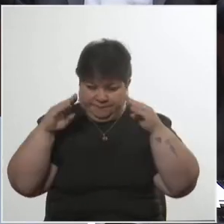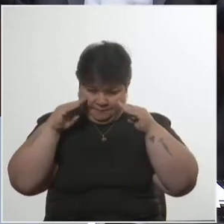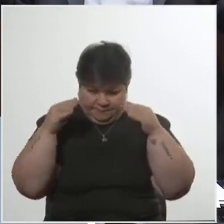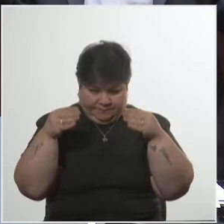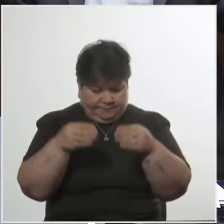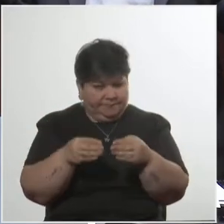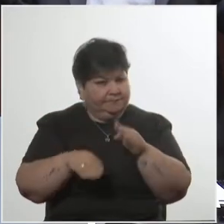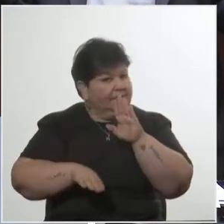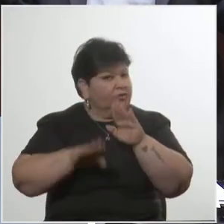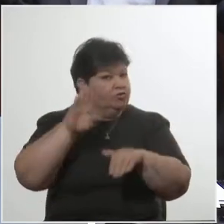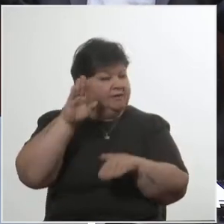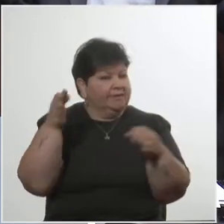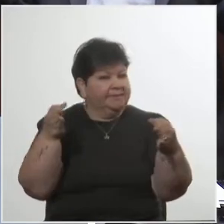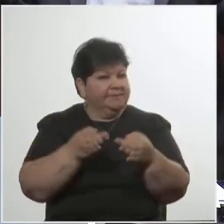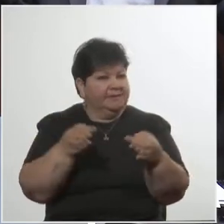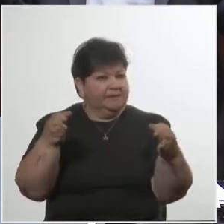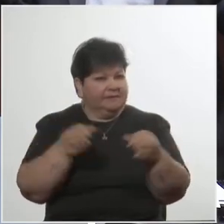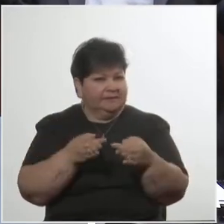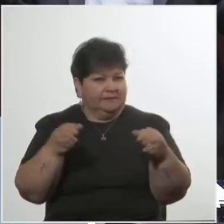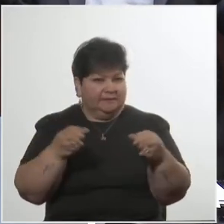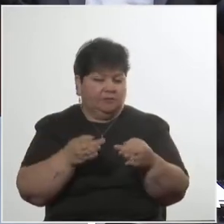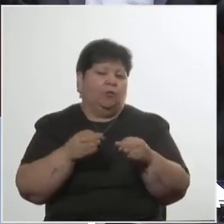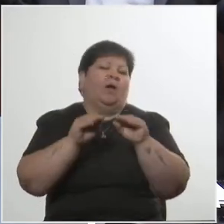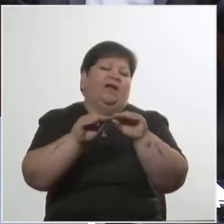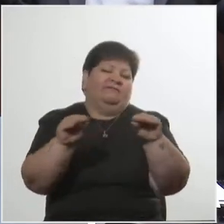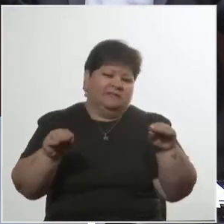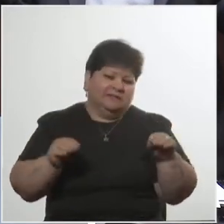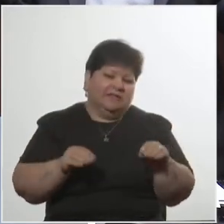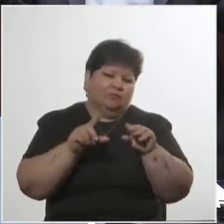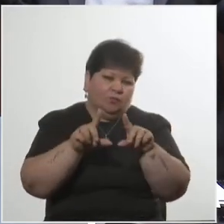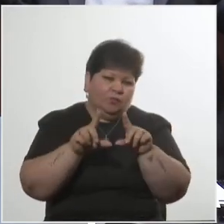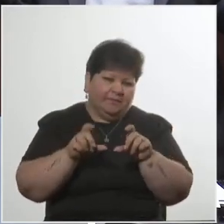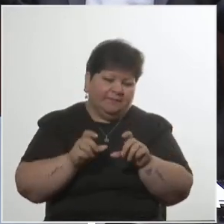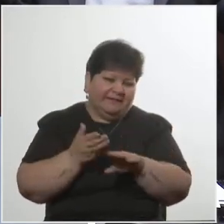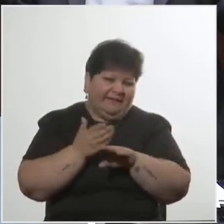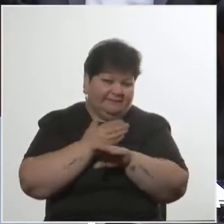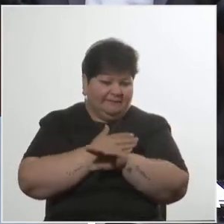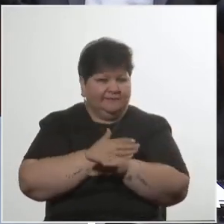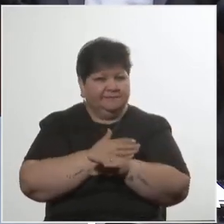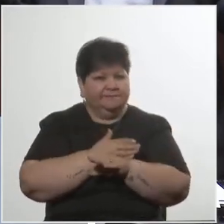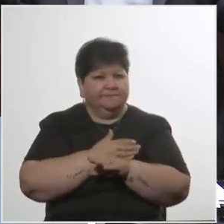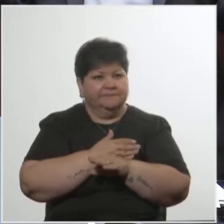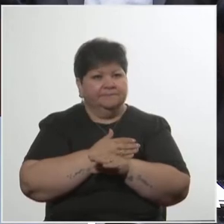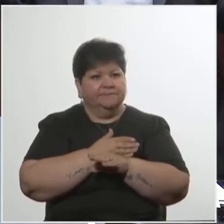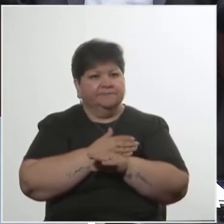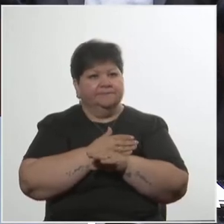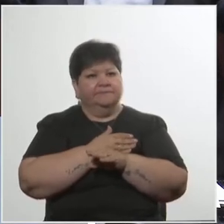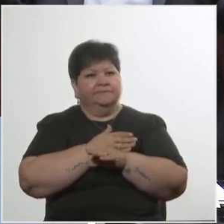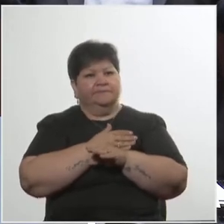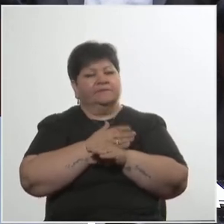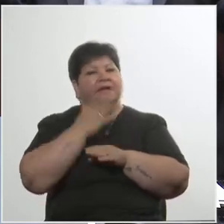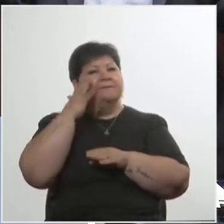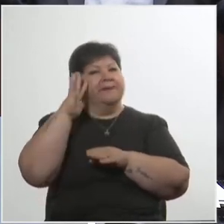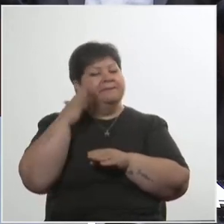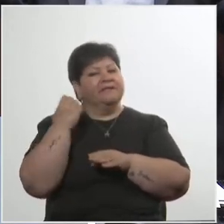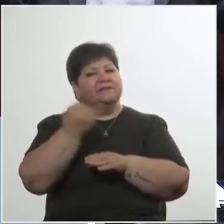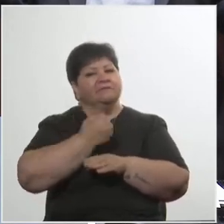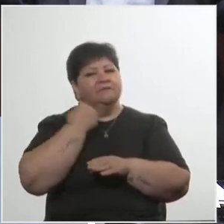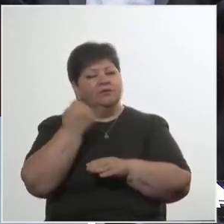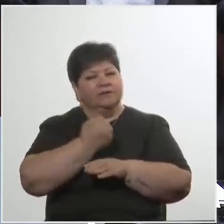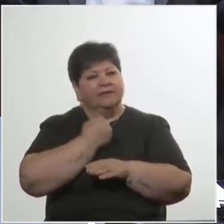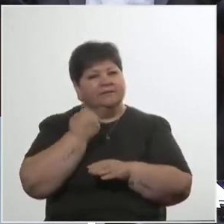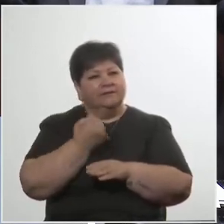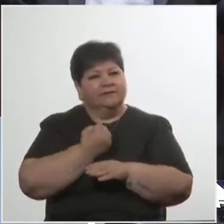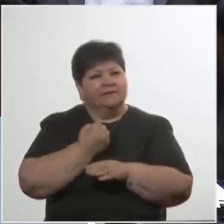mayoría especial lo estaríamos advirtiendo en la medida que pasamos a votar entonces me parece importante poner